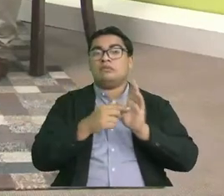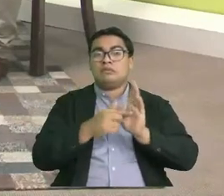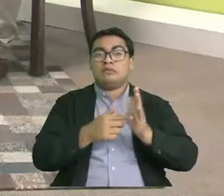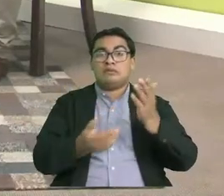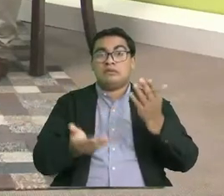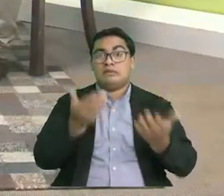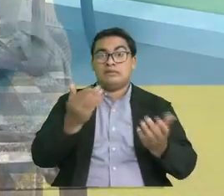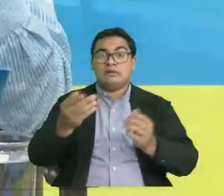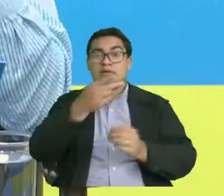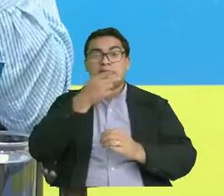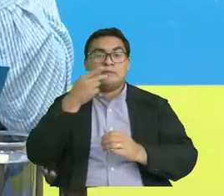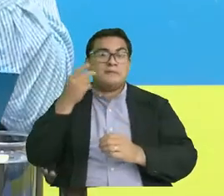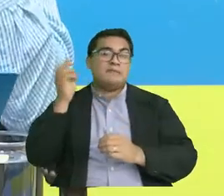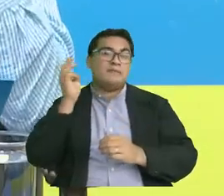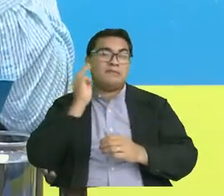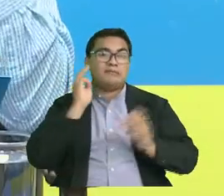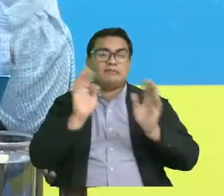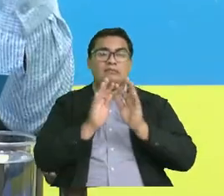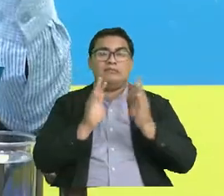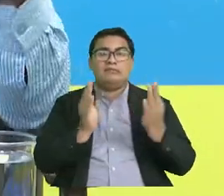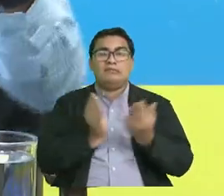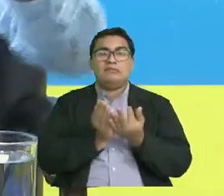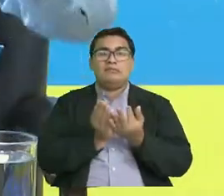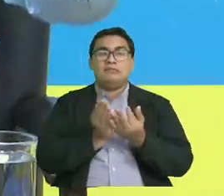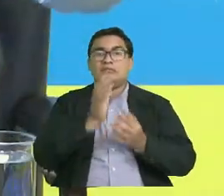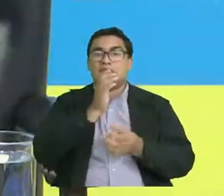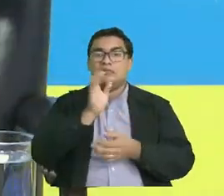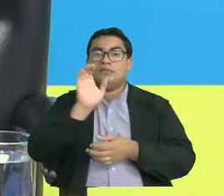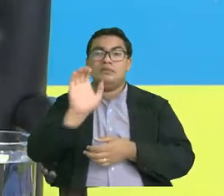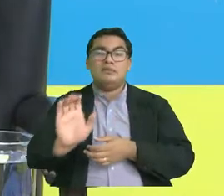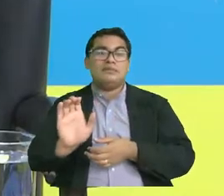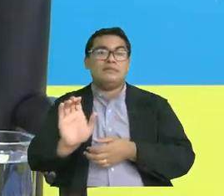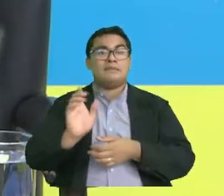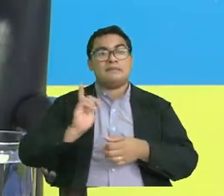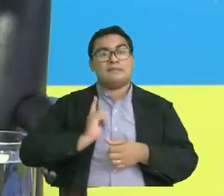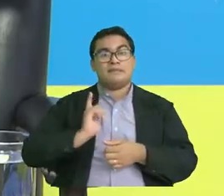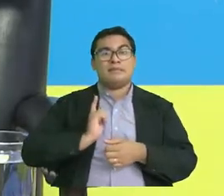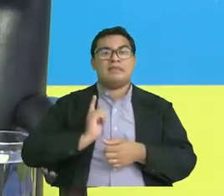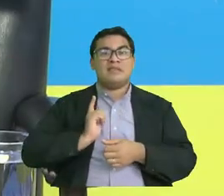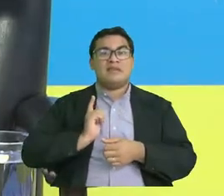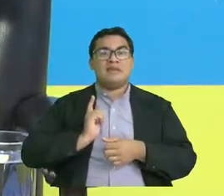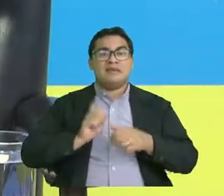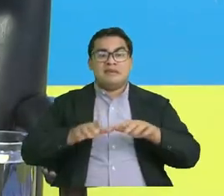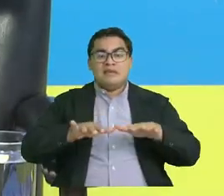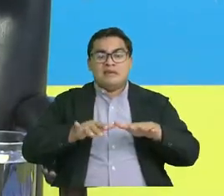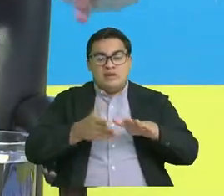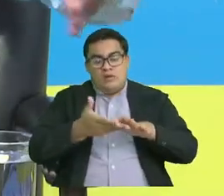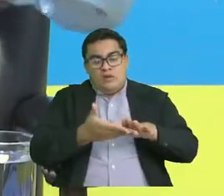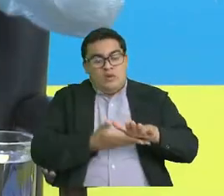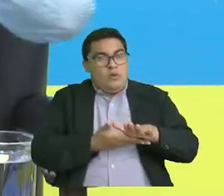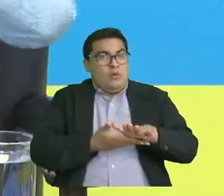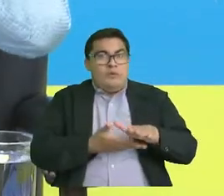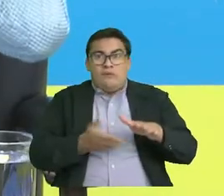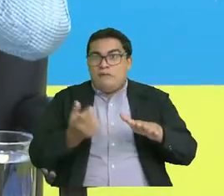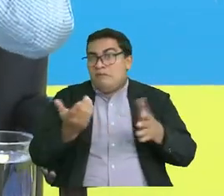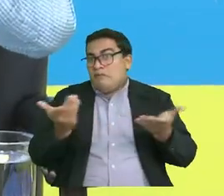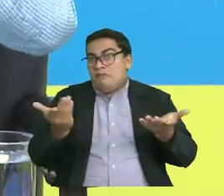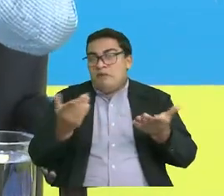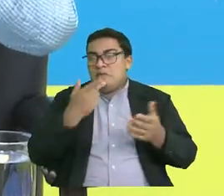padre de familia no se ha percatado de que el niño tenga ese pie recto, plano, pues, la planta de los